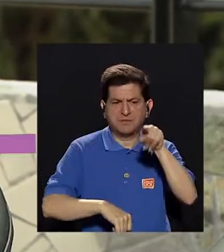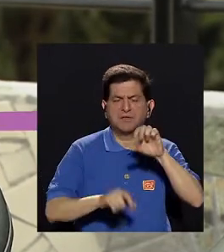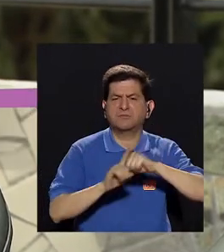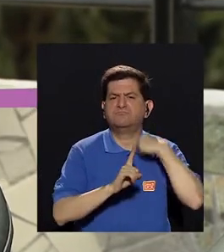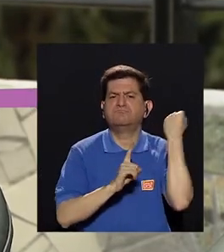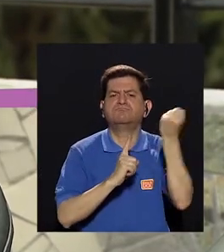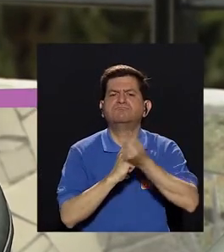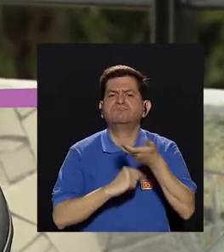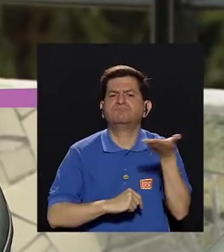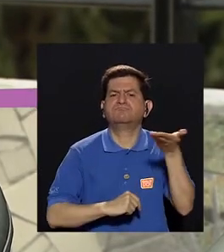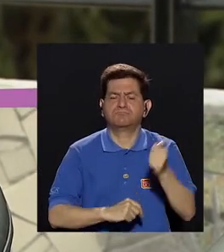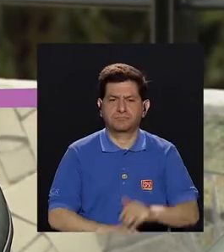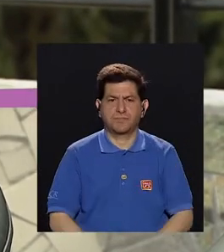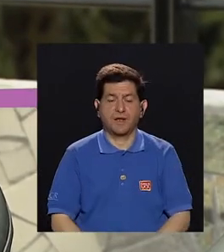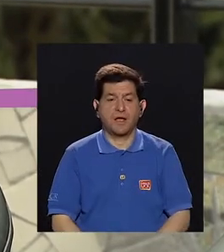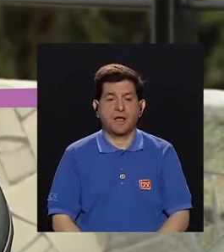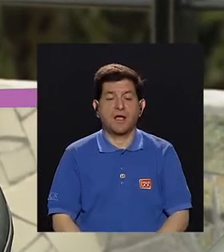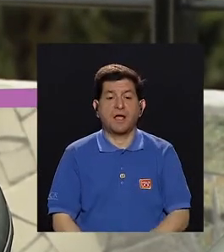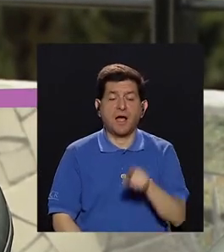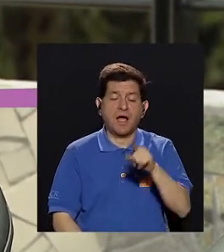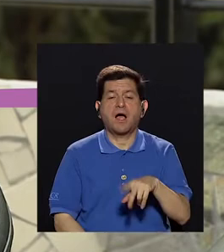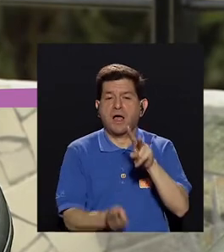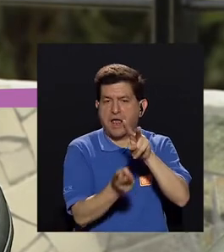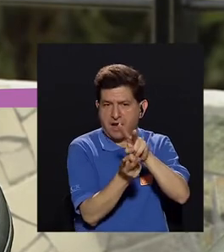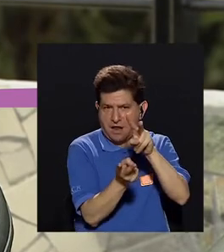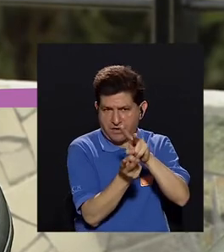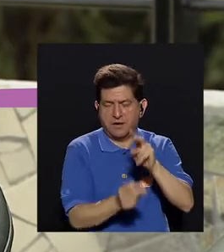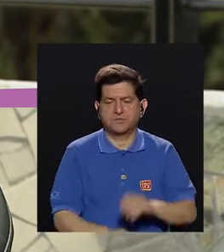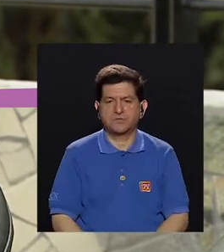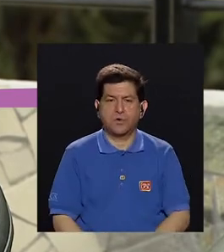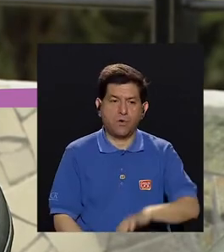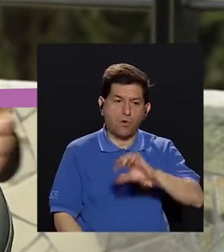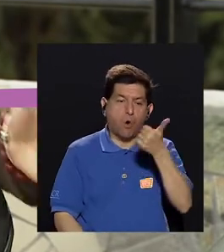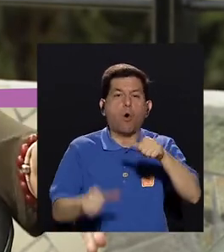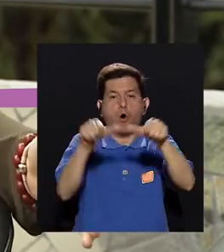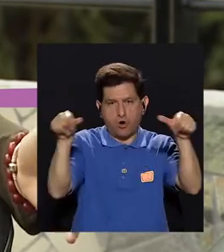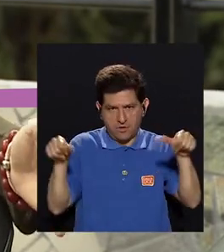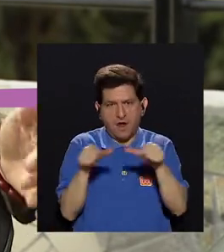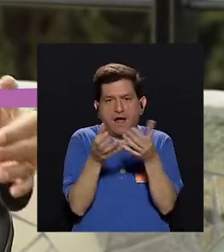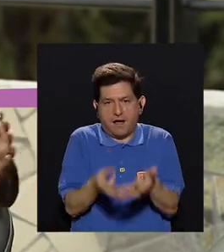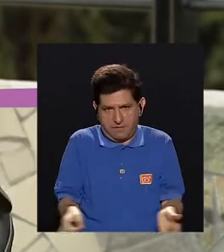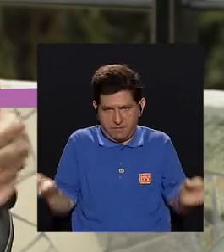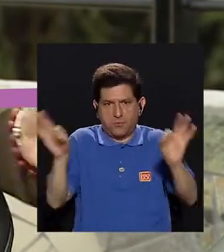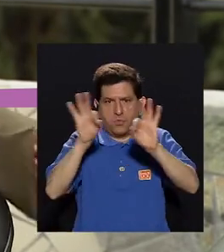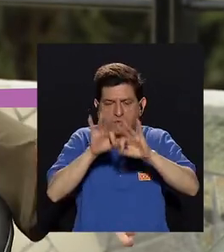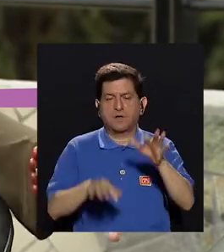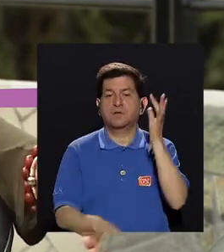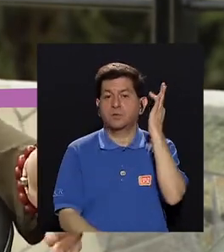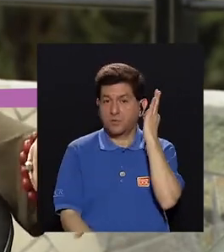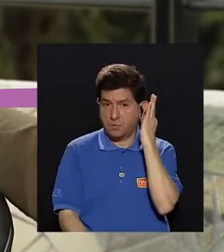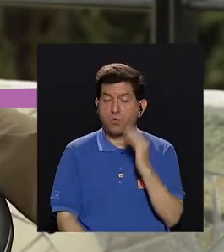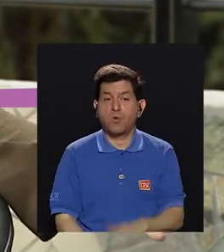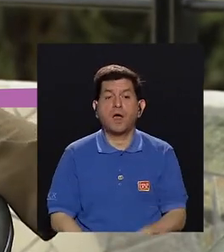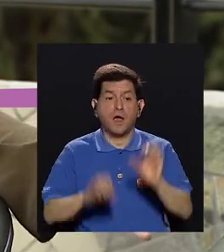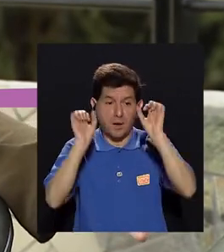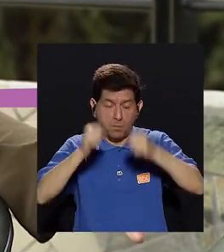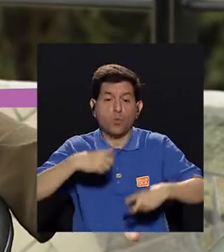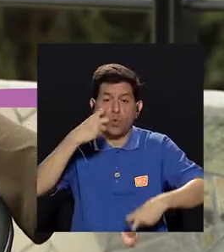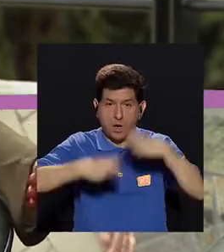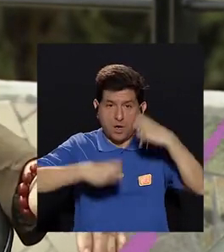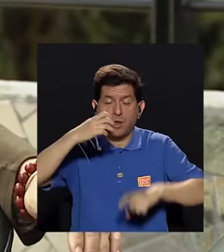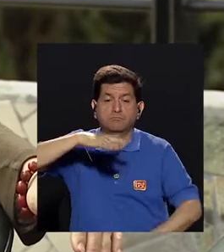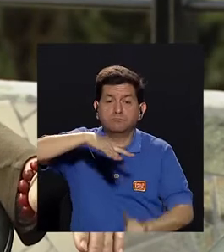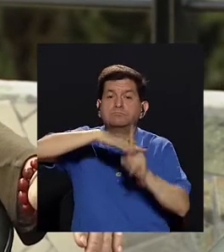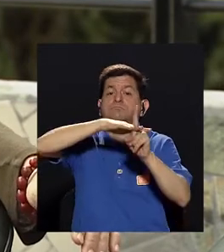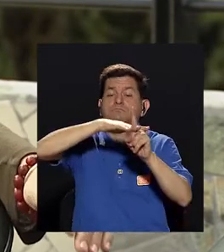ver con contacto sexual. ¿Okay? Esa es otra gran área con la que las mujeres podemos tener